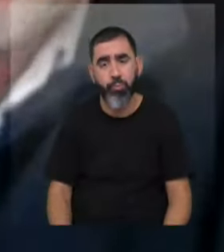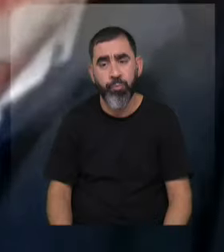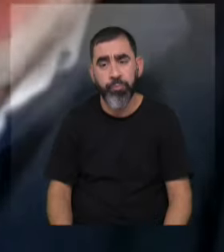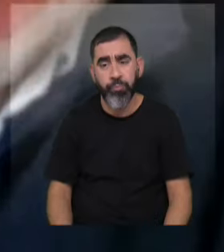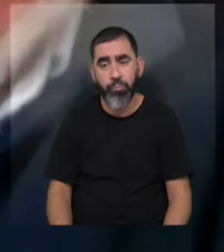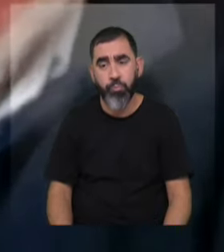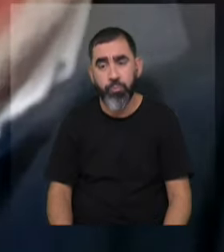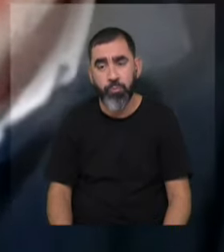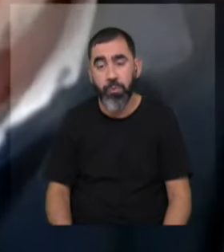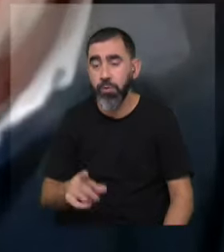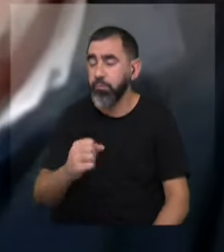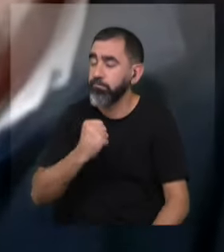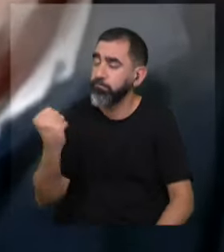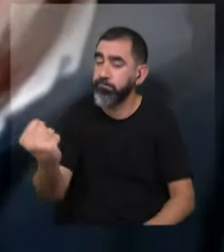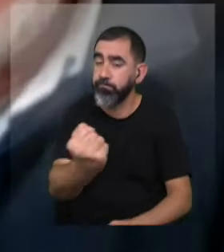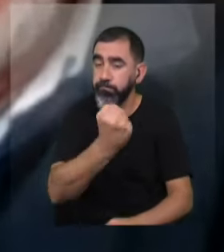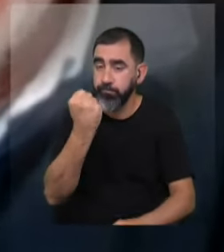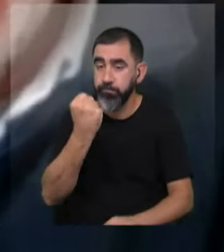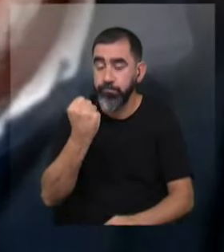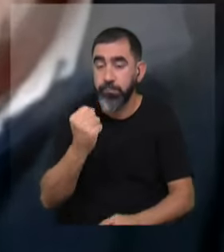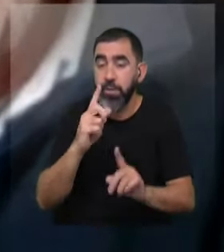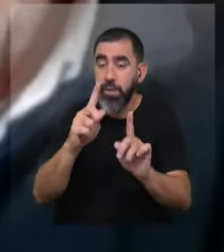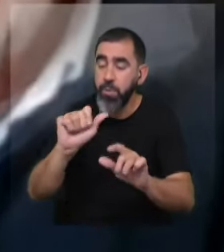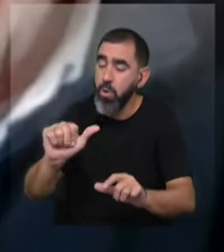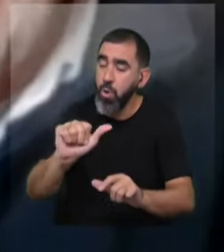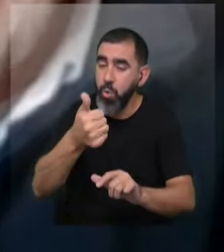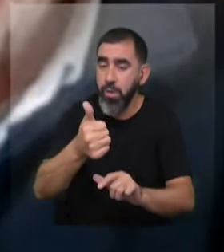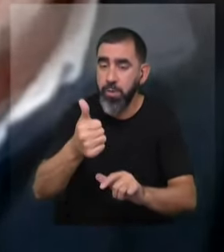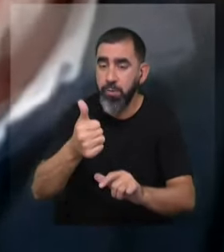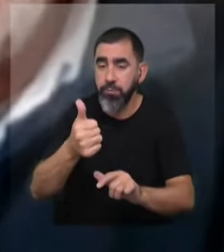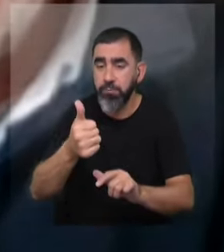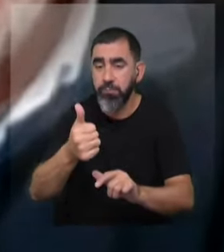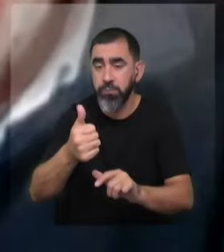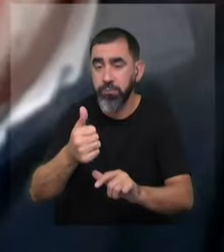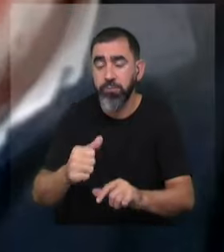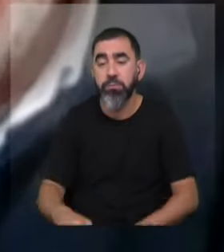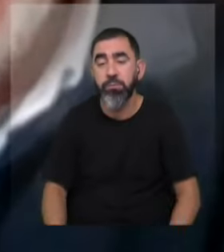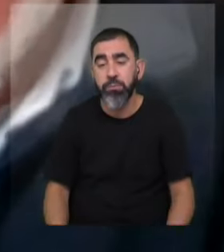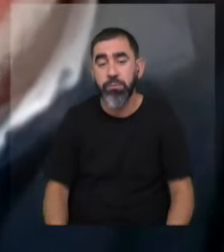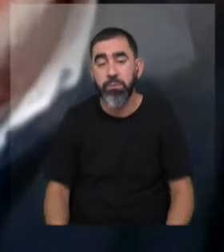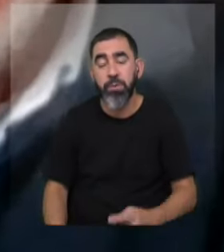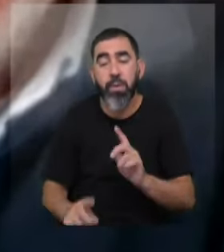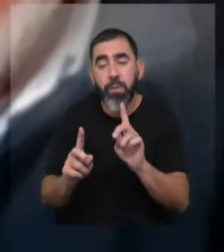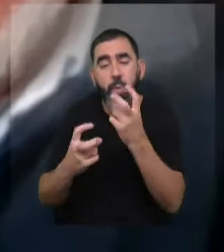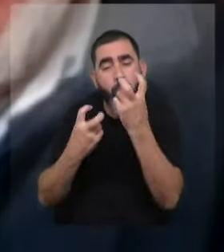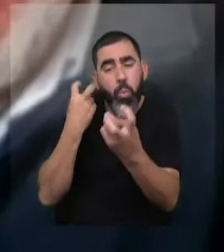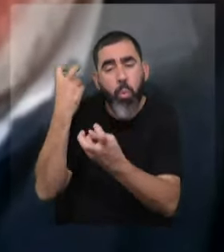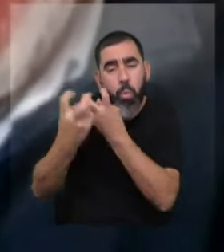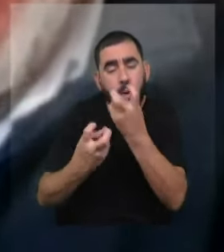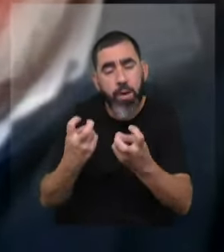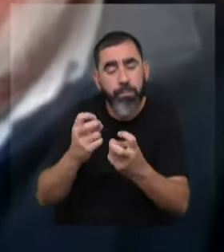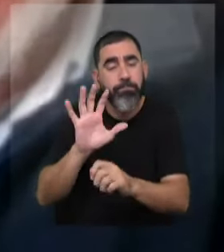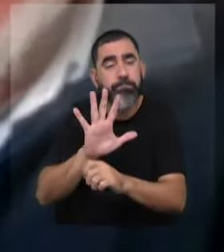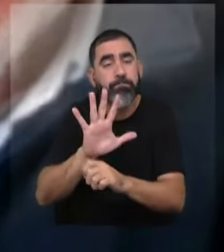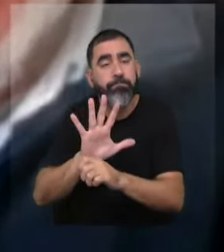creo que es un imperativo. Tenemos que lograr tratar de buscar